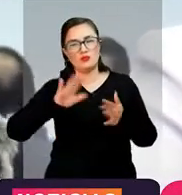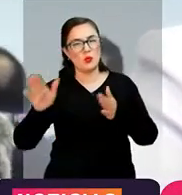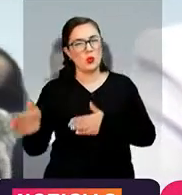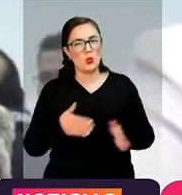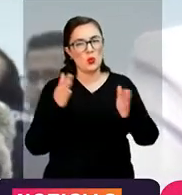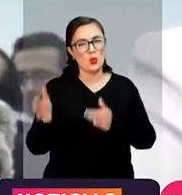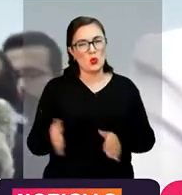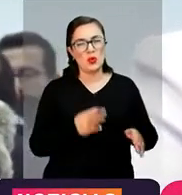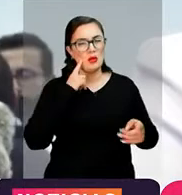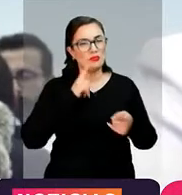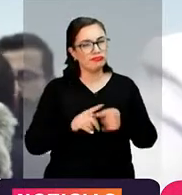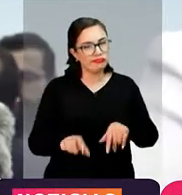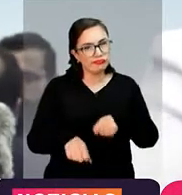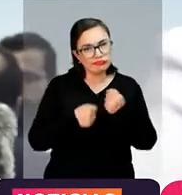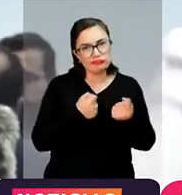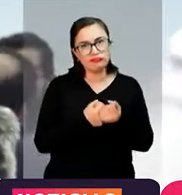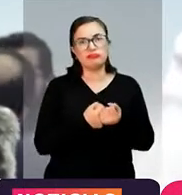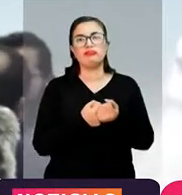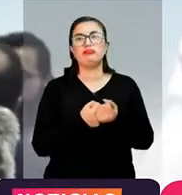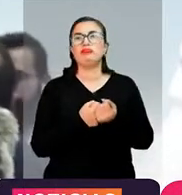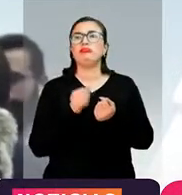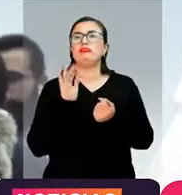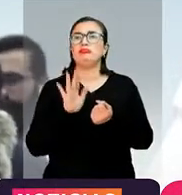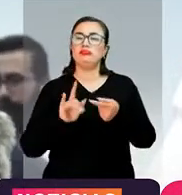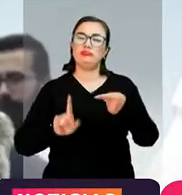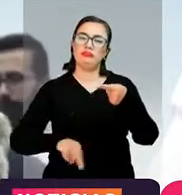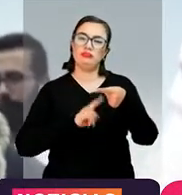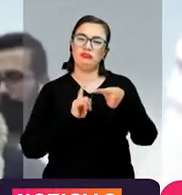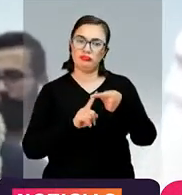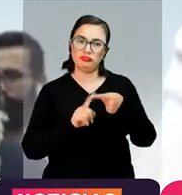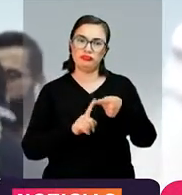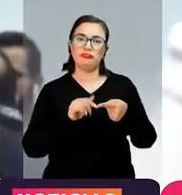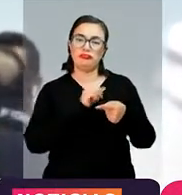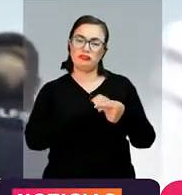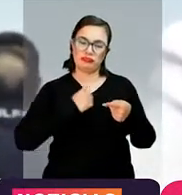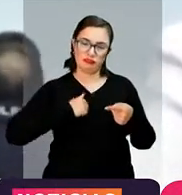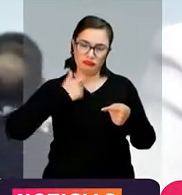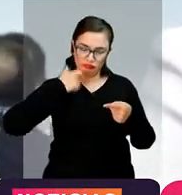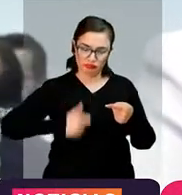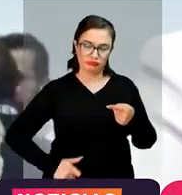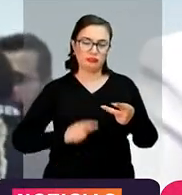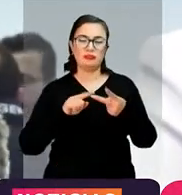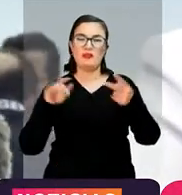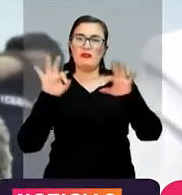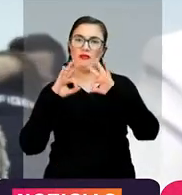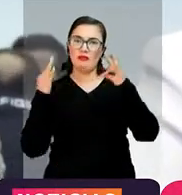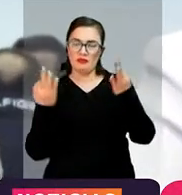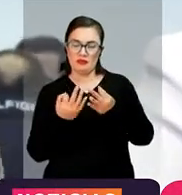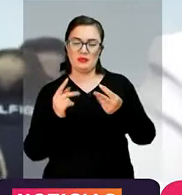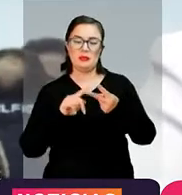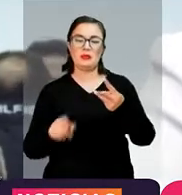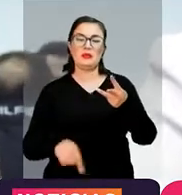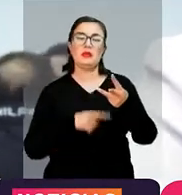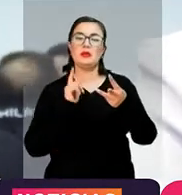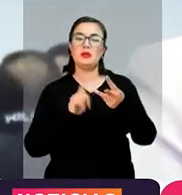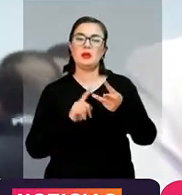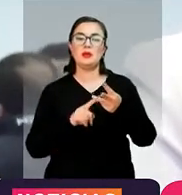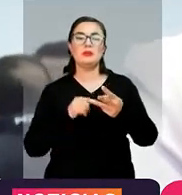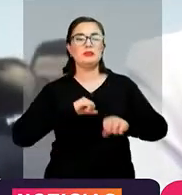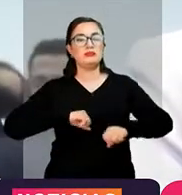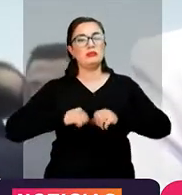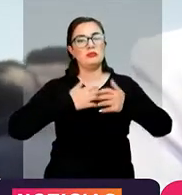servir para desarrollarse primero personalmente familiarmente y también como emprendedores